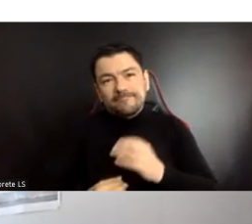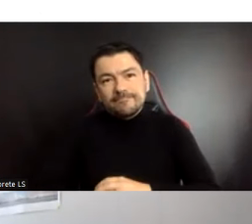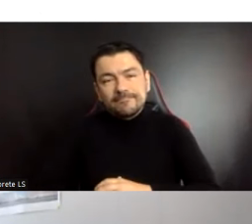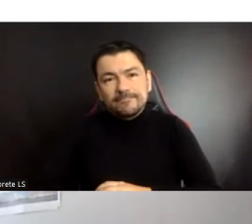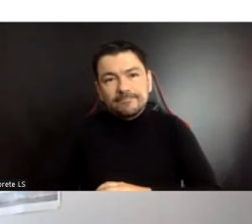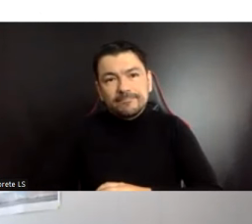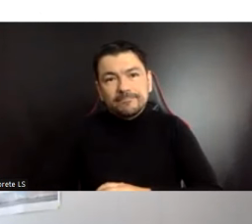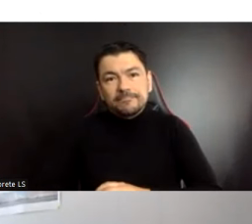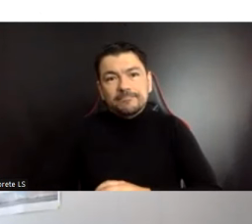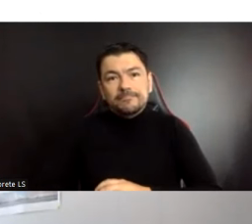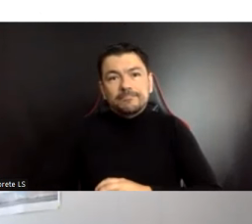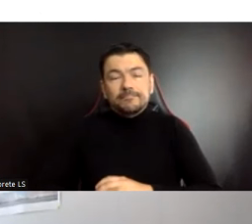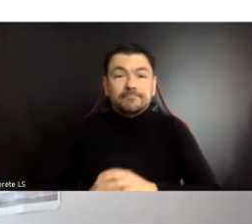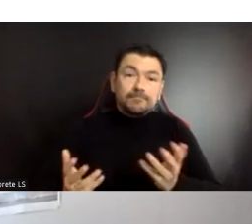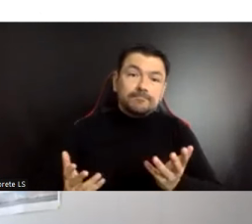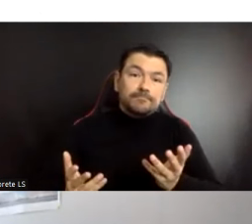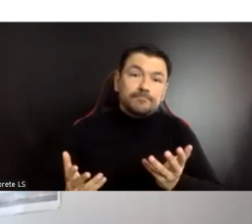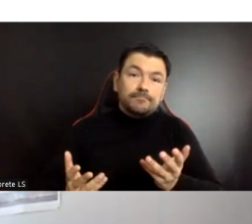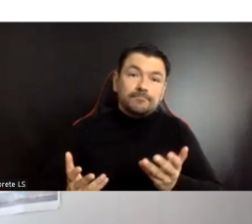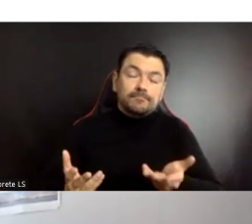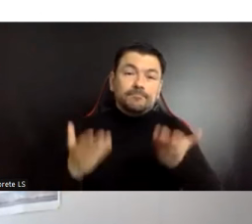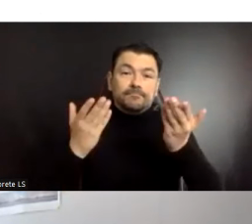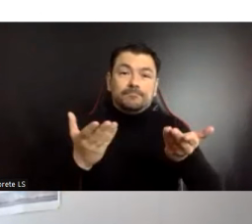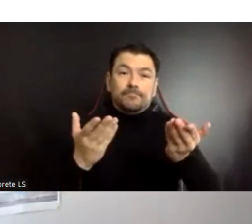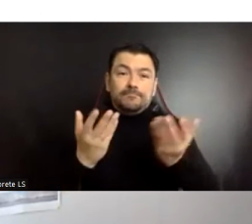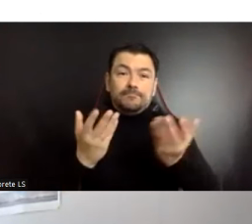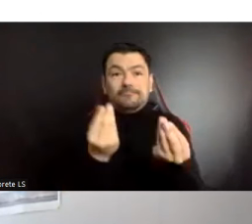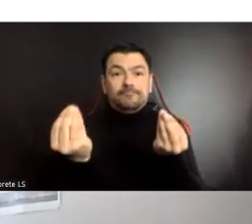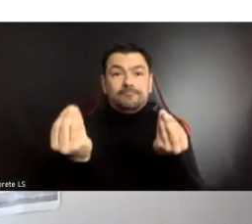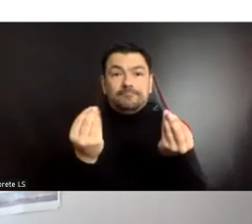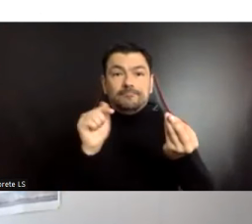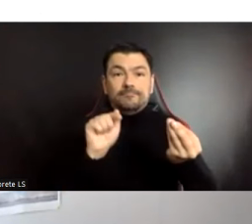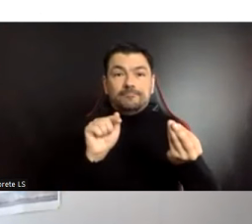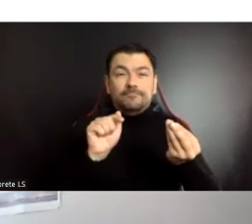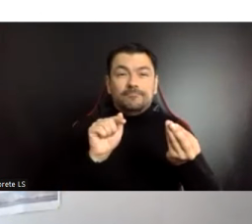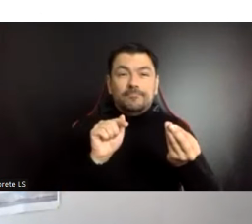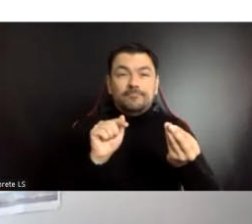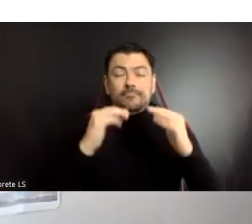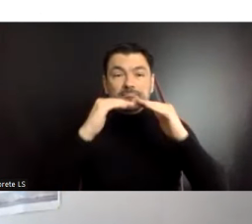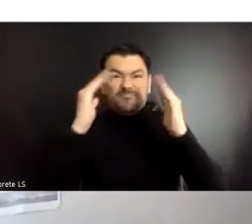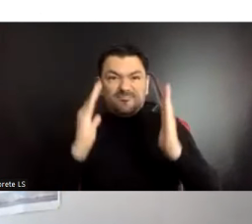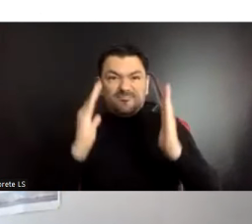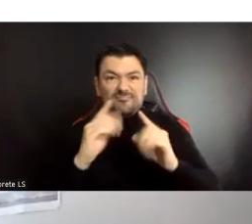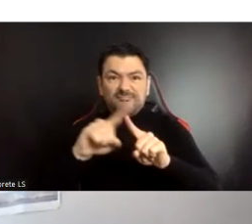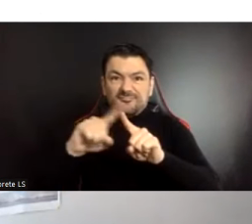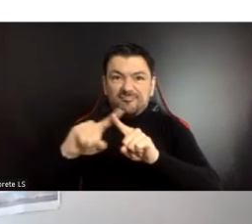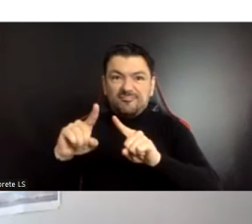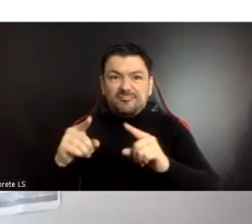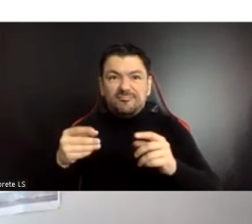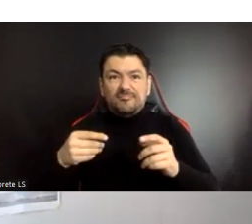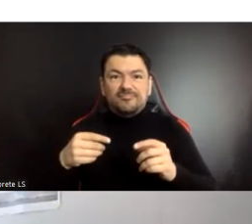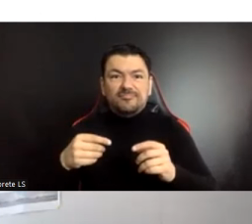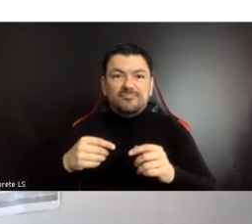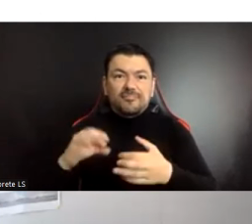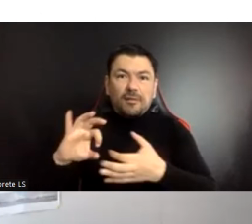que permite un abordaje multisectorial a las distintas entidades, aliados, donantes, la academia, y es una plataforma en realidad que